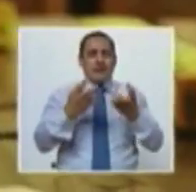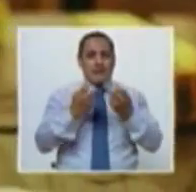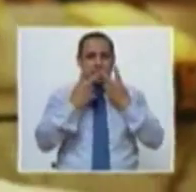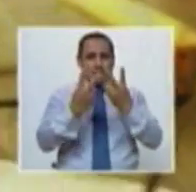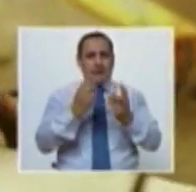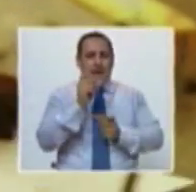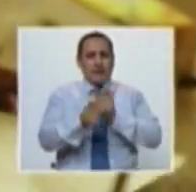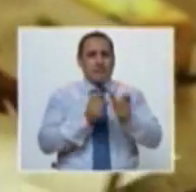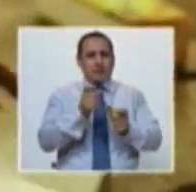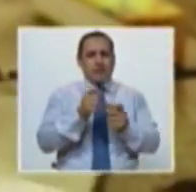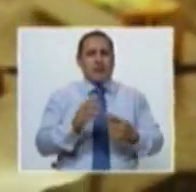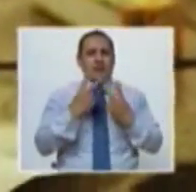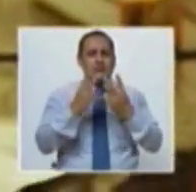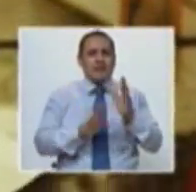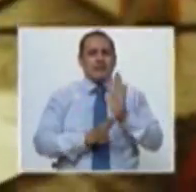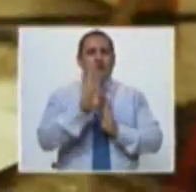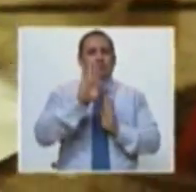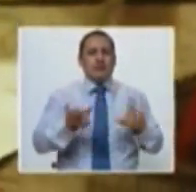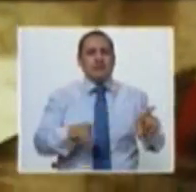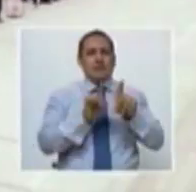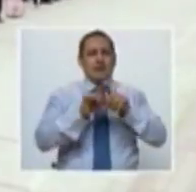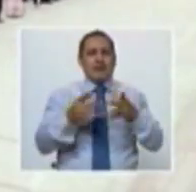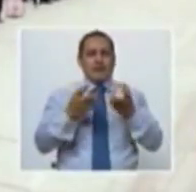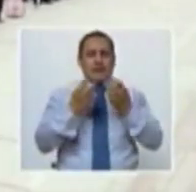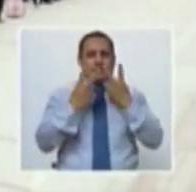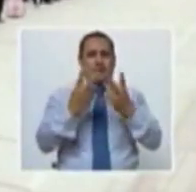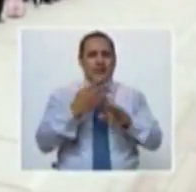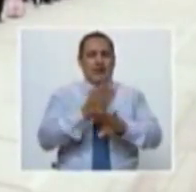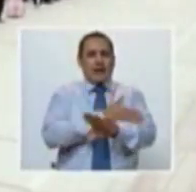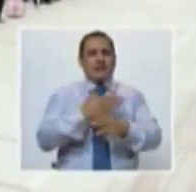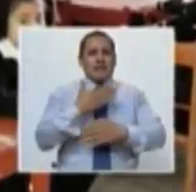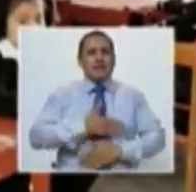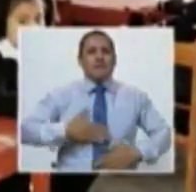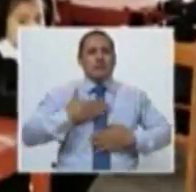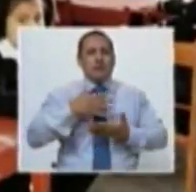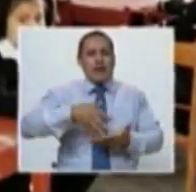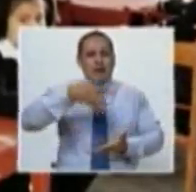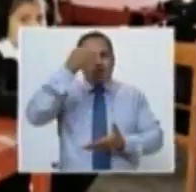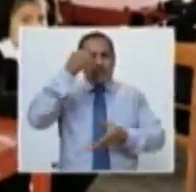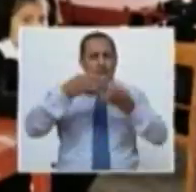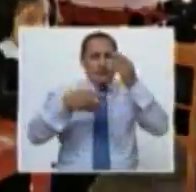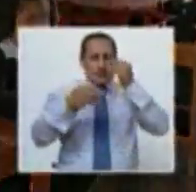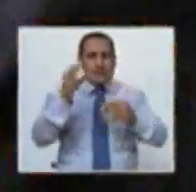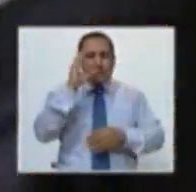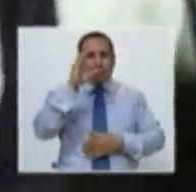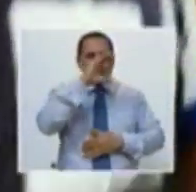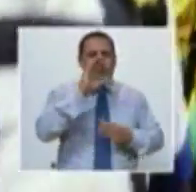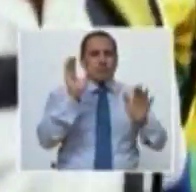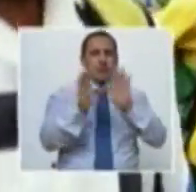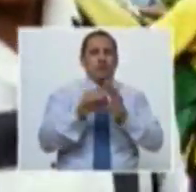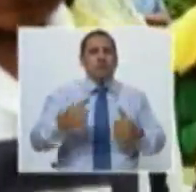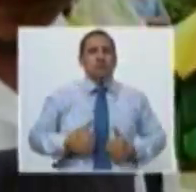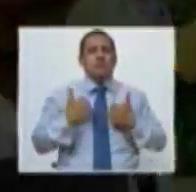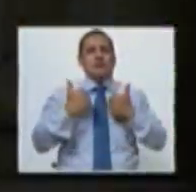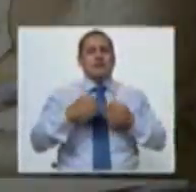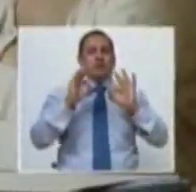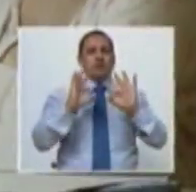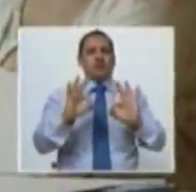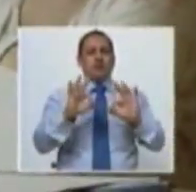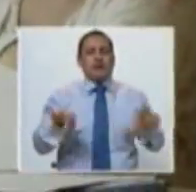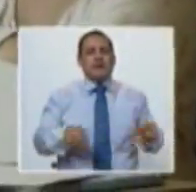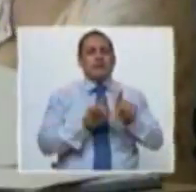inspirar a la persona en desarrollo y despertar en esta el disfrute por aprender y descubrir hasta su vocación y talento.